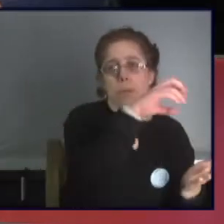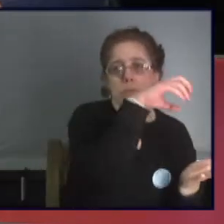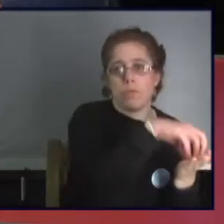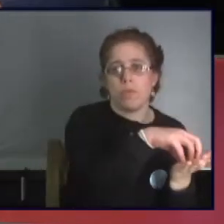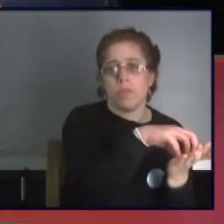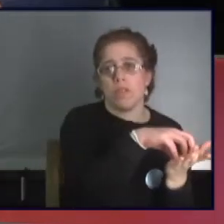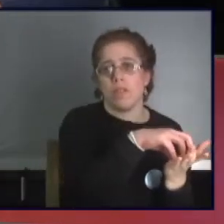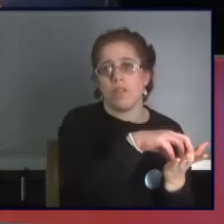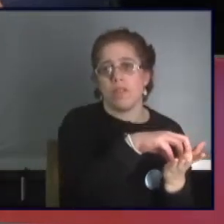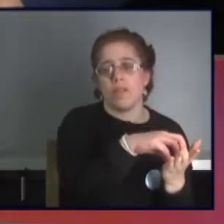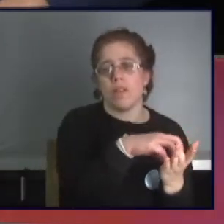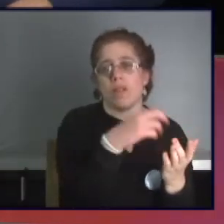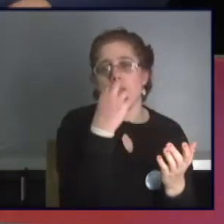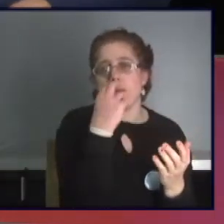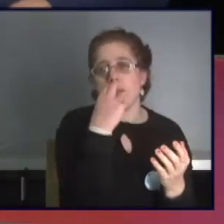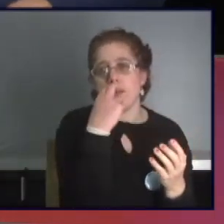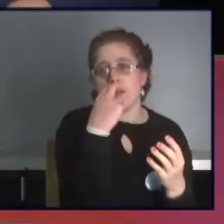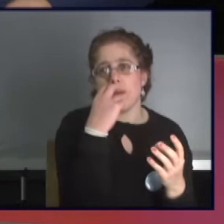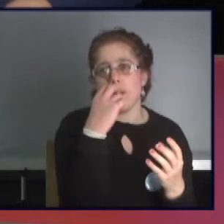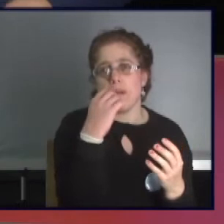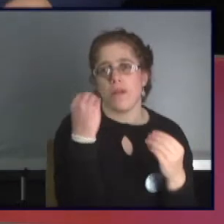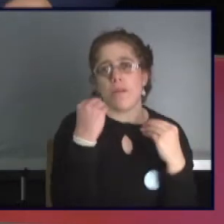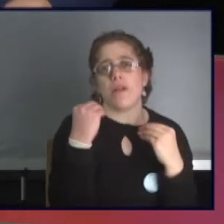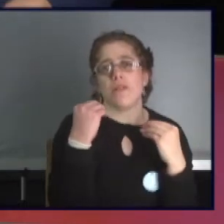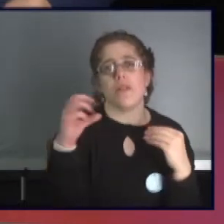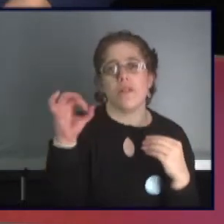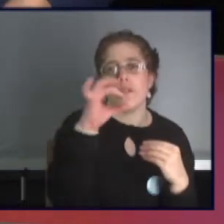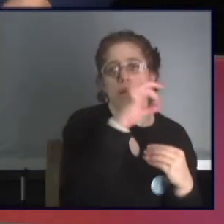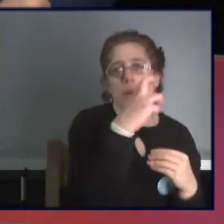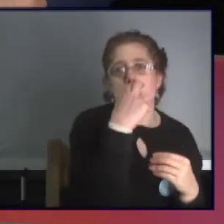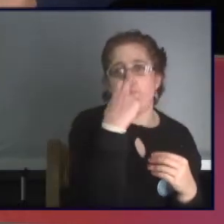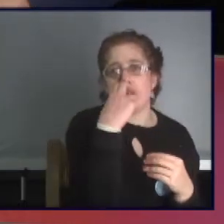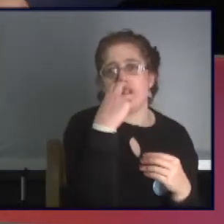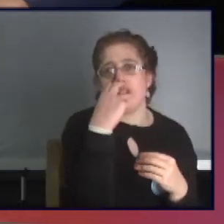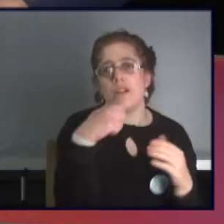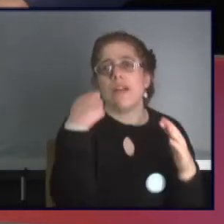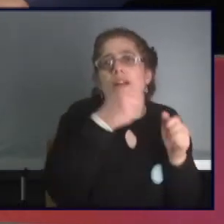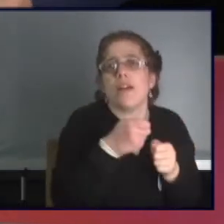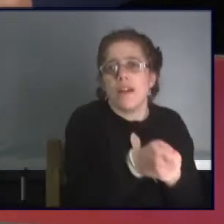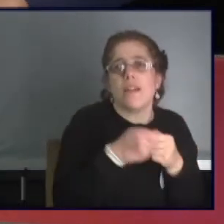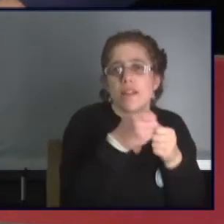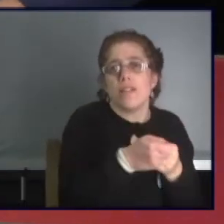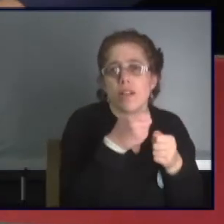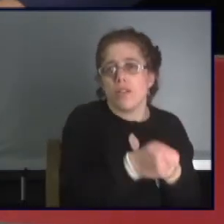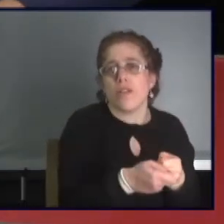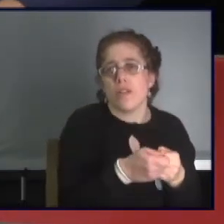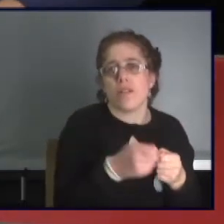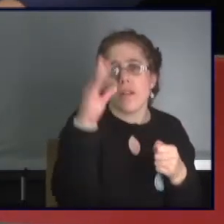de 11 es el intento del gobierno nacional de tapar